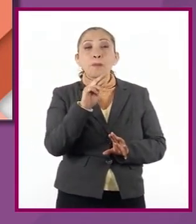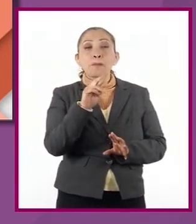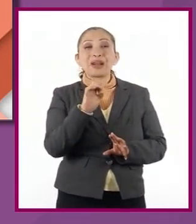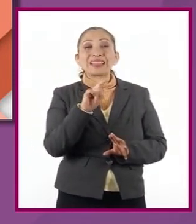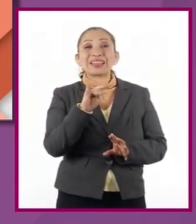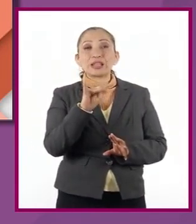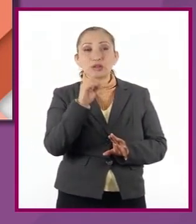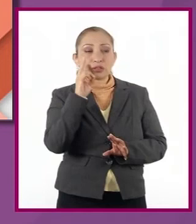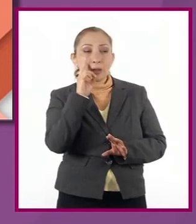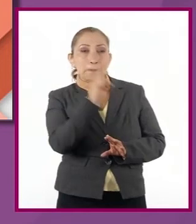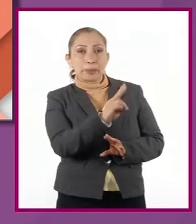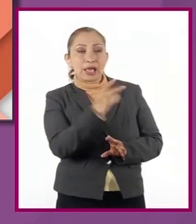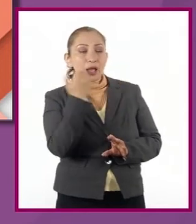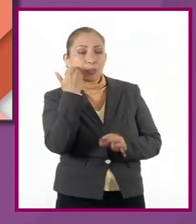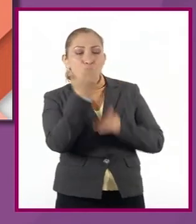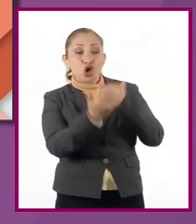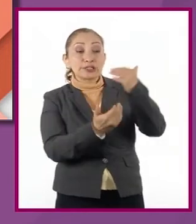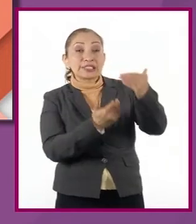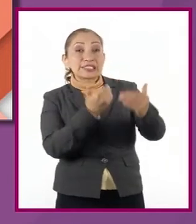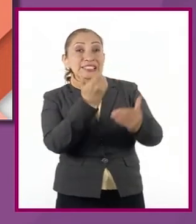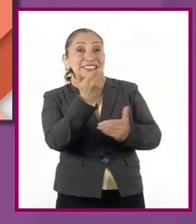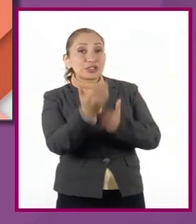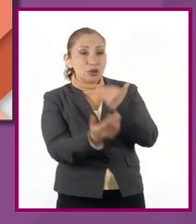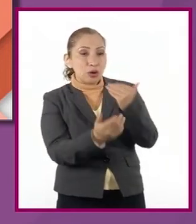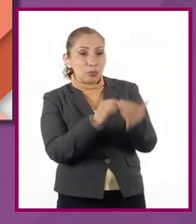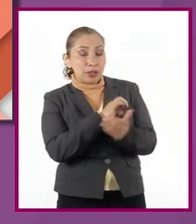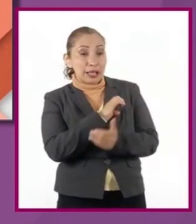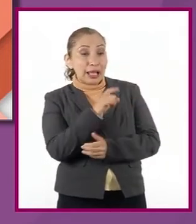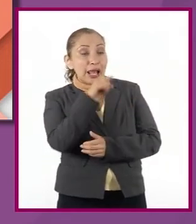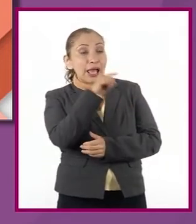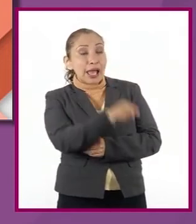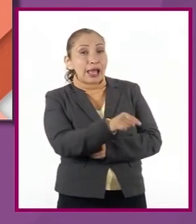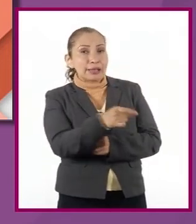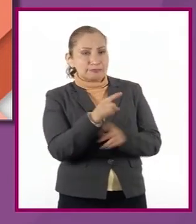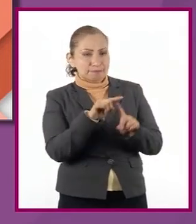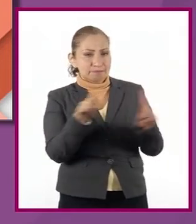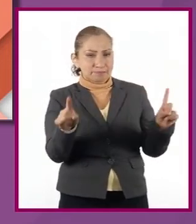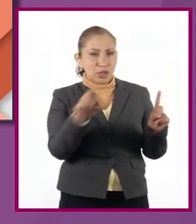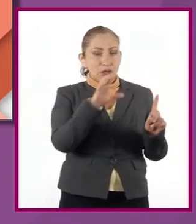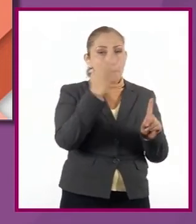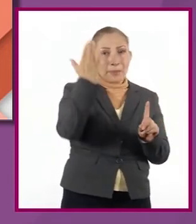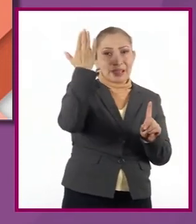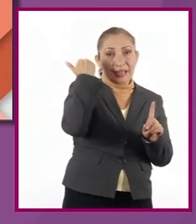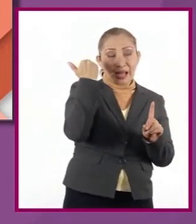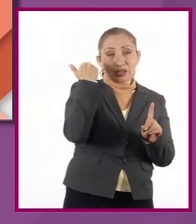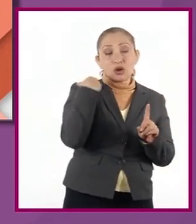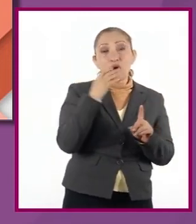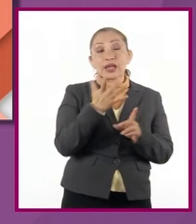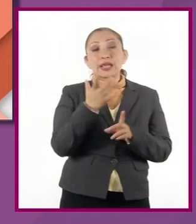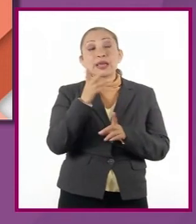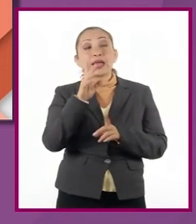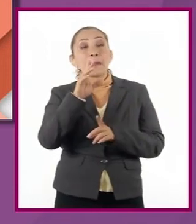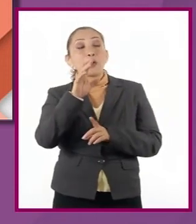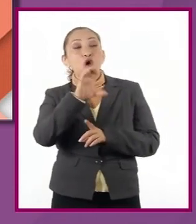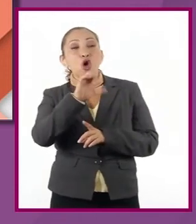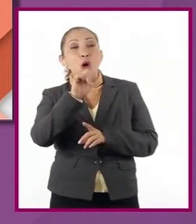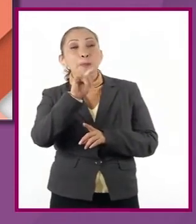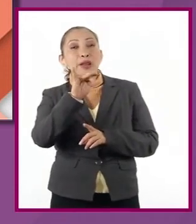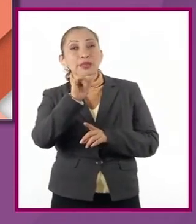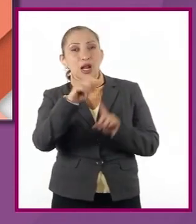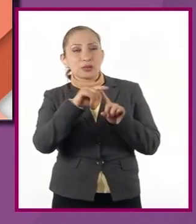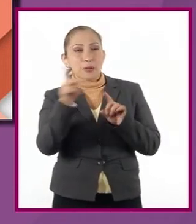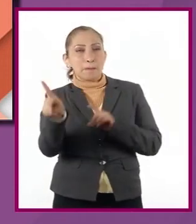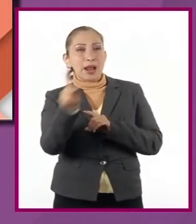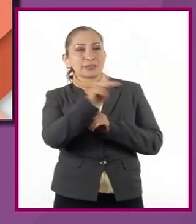hacer evidente el proceso. Podríamos decir que el contraste entre el copretérito y el pretérito es semejante al de